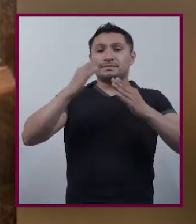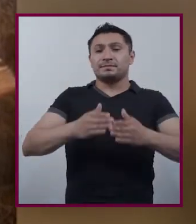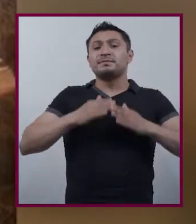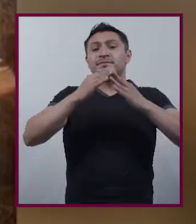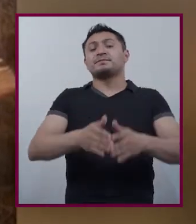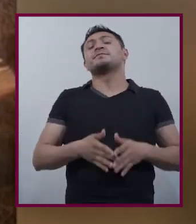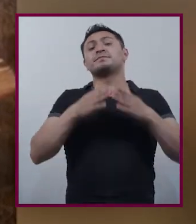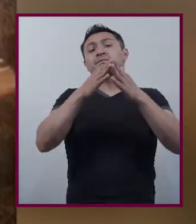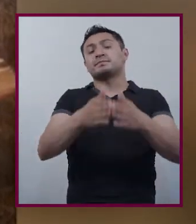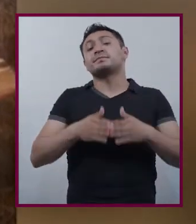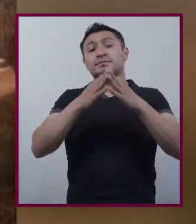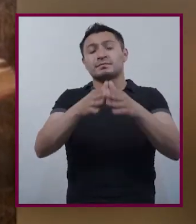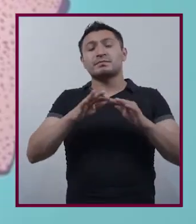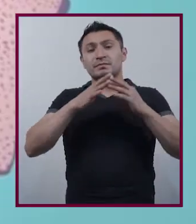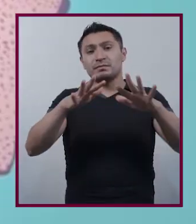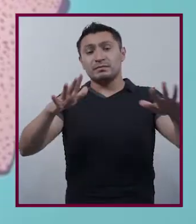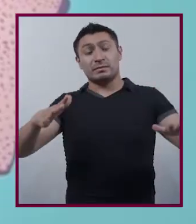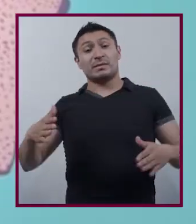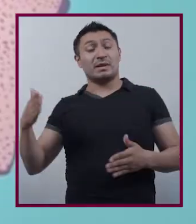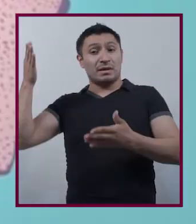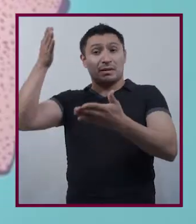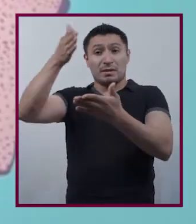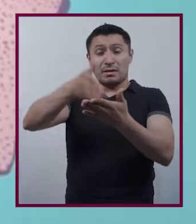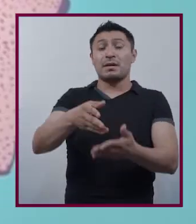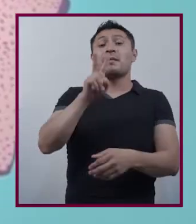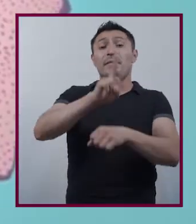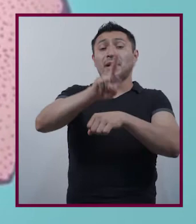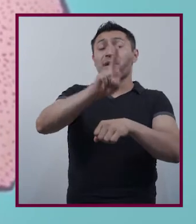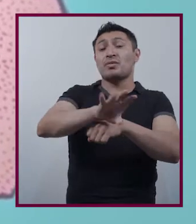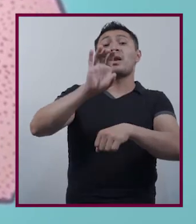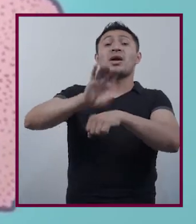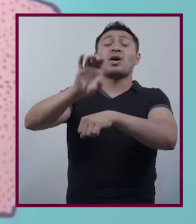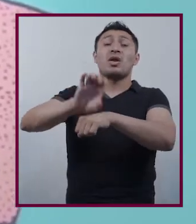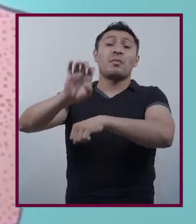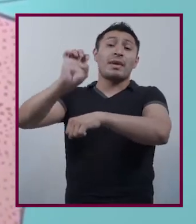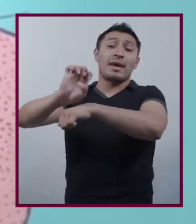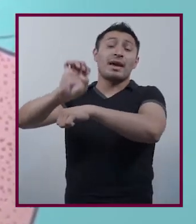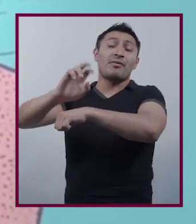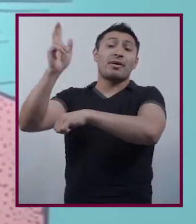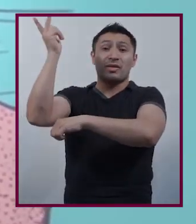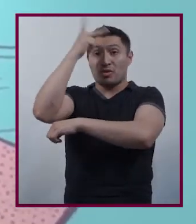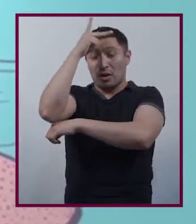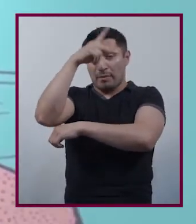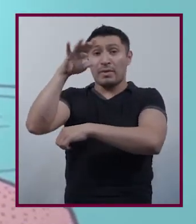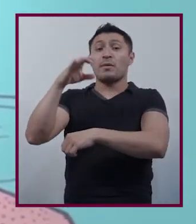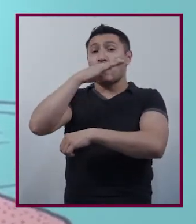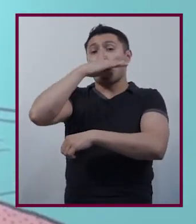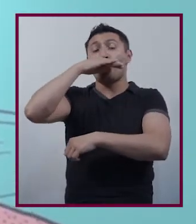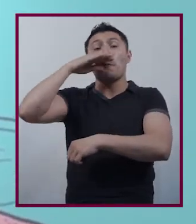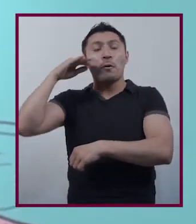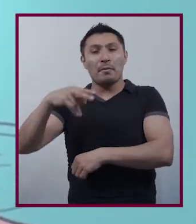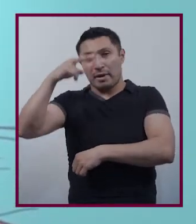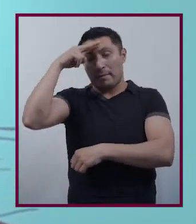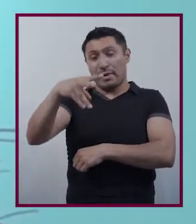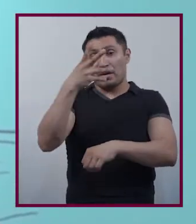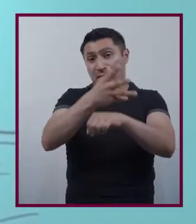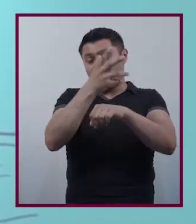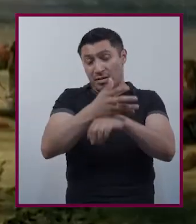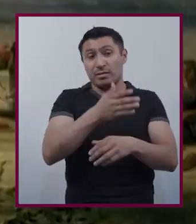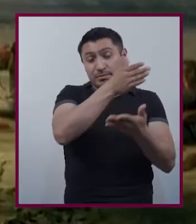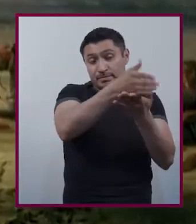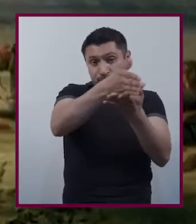mares y llegó a lo que hoy es Venezuela, Colombia, Ecuador, Perú, Cuba, México y Estados